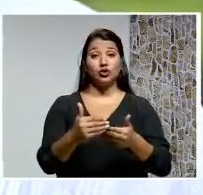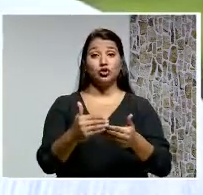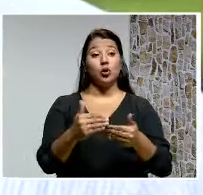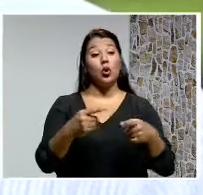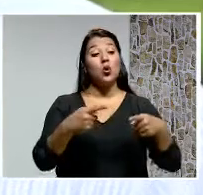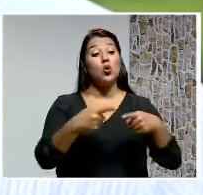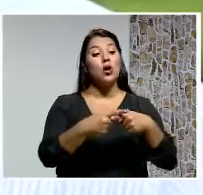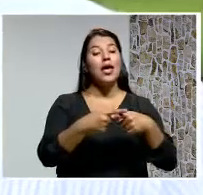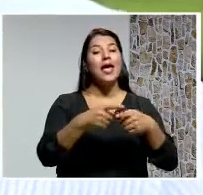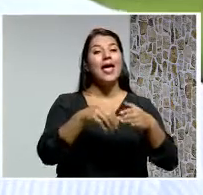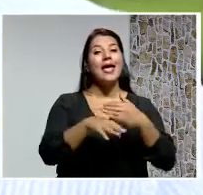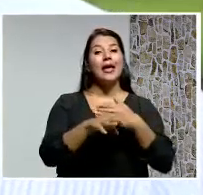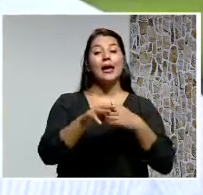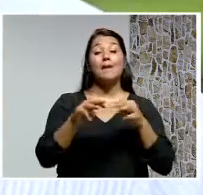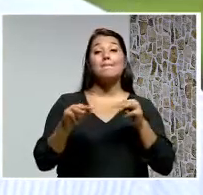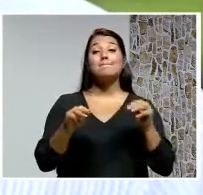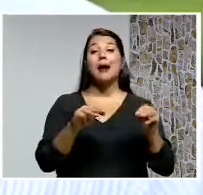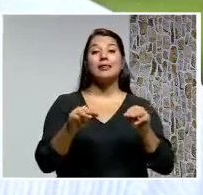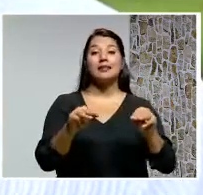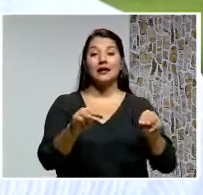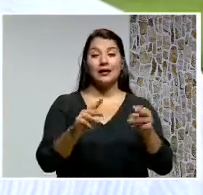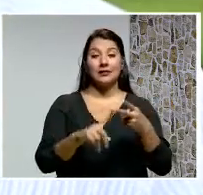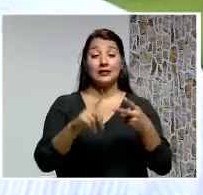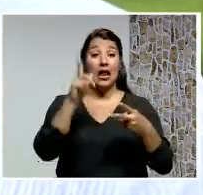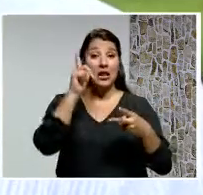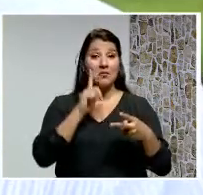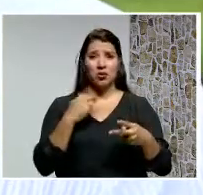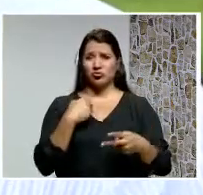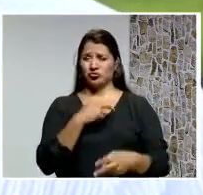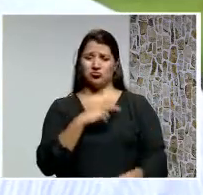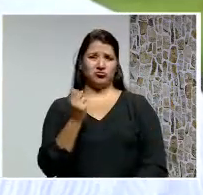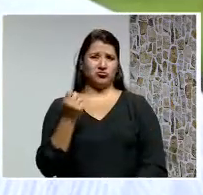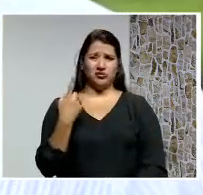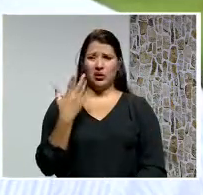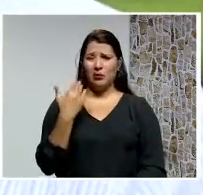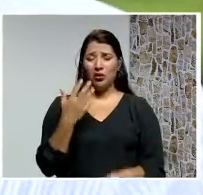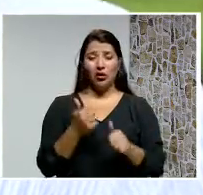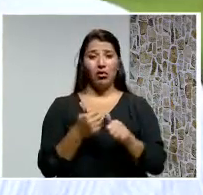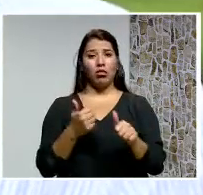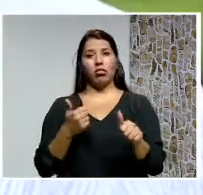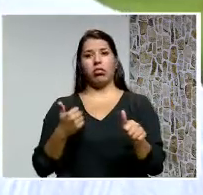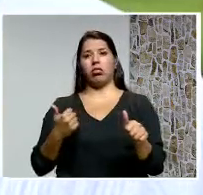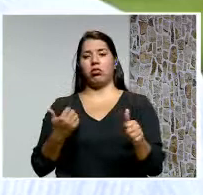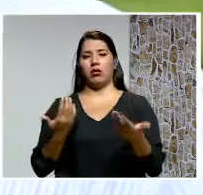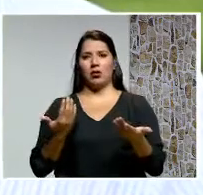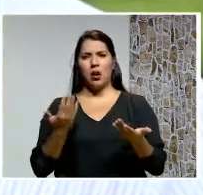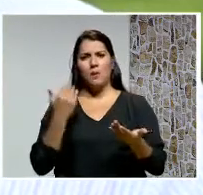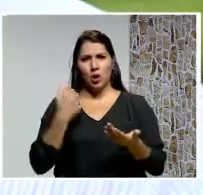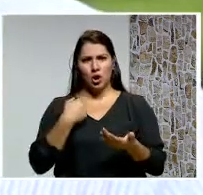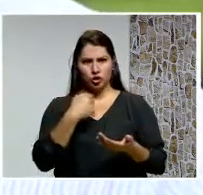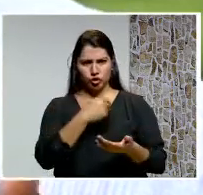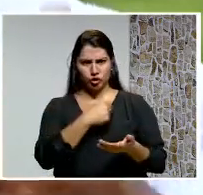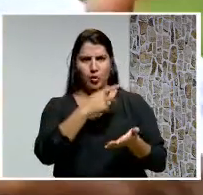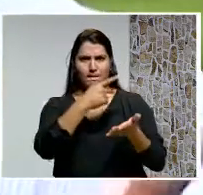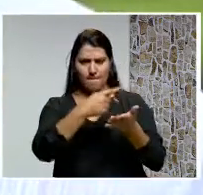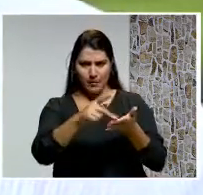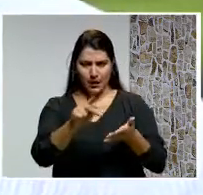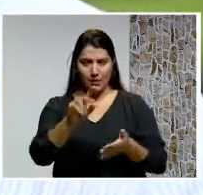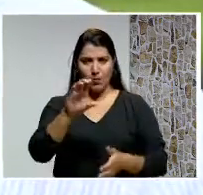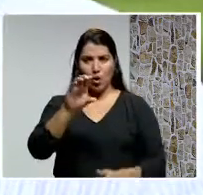y los de Limón. Nosotros no entendemos por qué se ha atrasado tanto eso. Pues hubo un pago que tenía que hacer